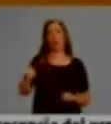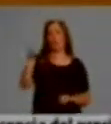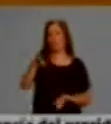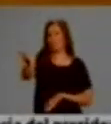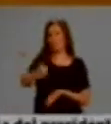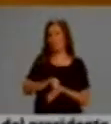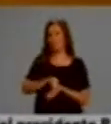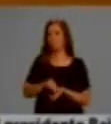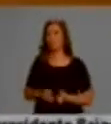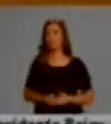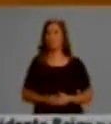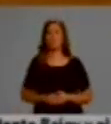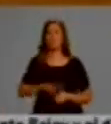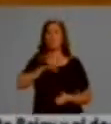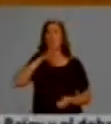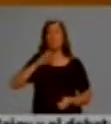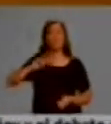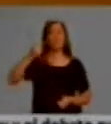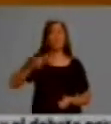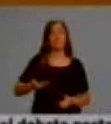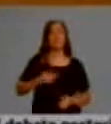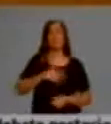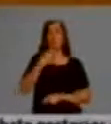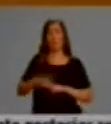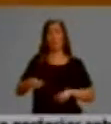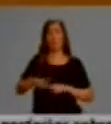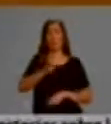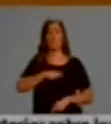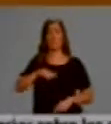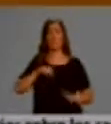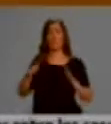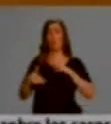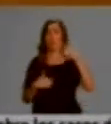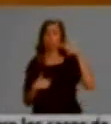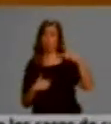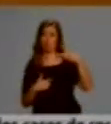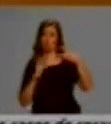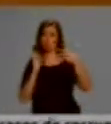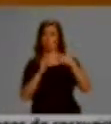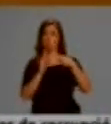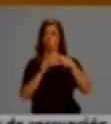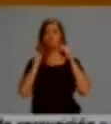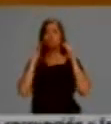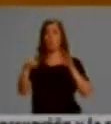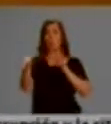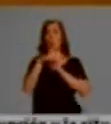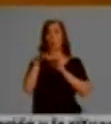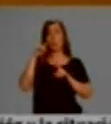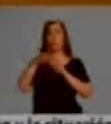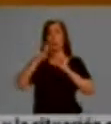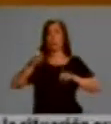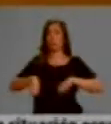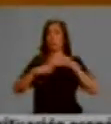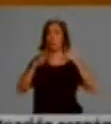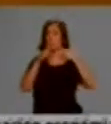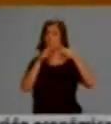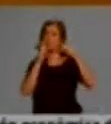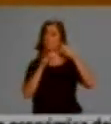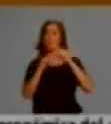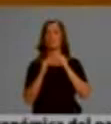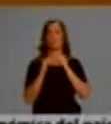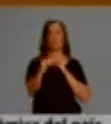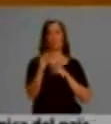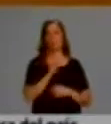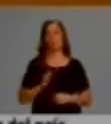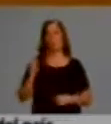aquí. Los dos valores más importantes de la política española en estos momentos son su programa de reformas y su